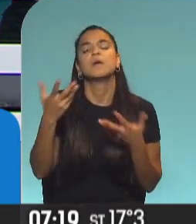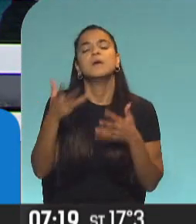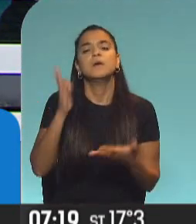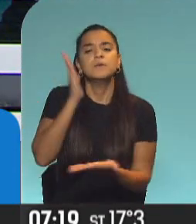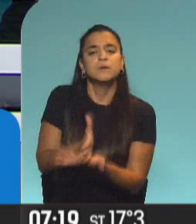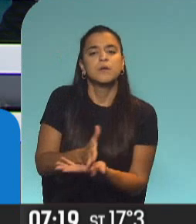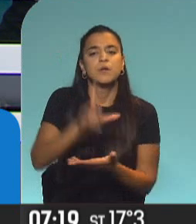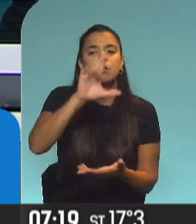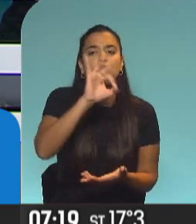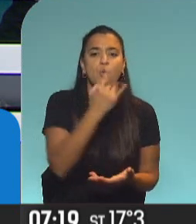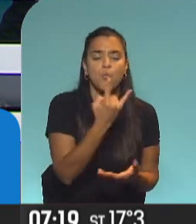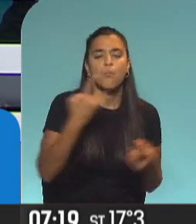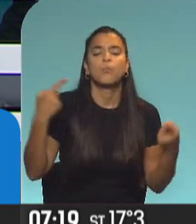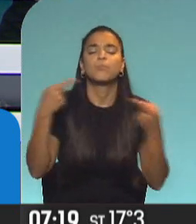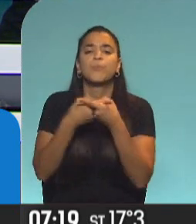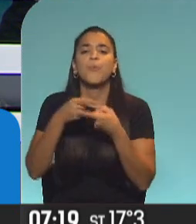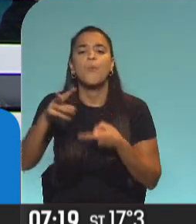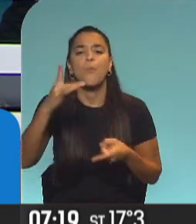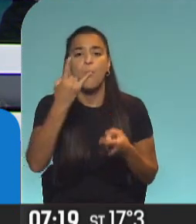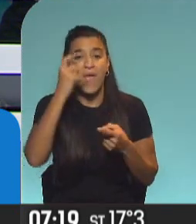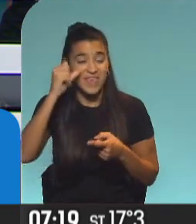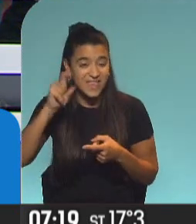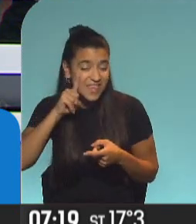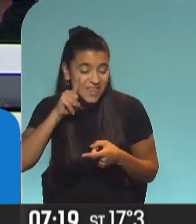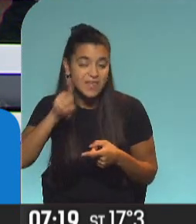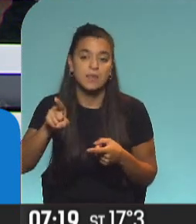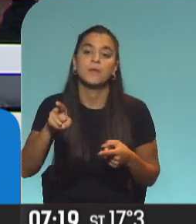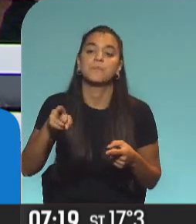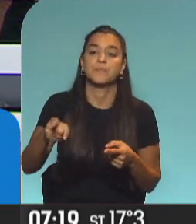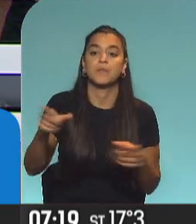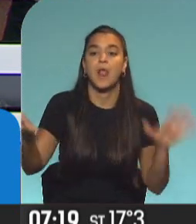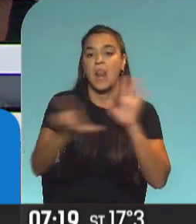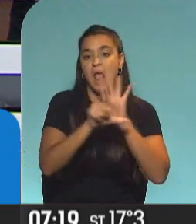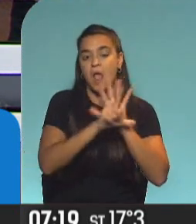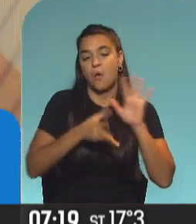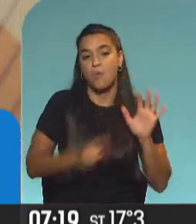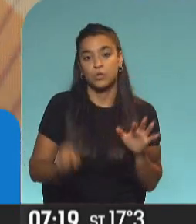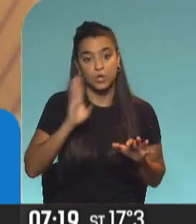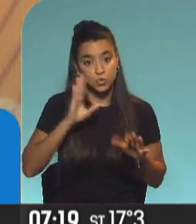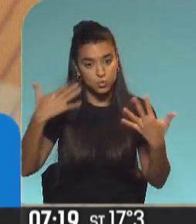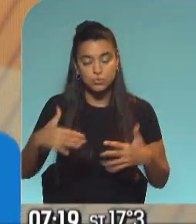fallo Roe versus Wade de 1972, que es el fallo que legalizó el aborto en Estados Unidos. Interesantísimo, José, gracias. Gracias, Pablo.